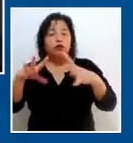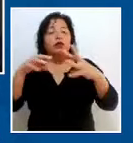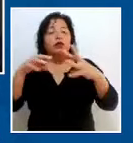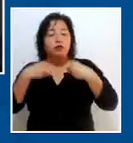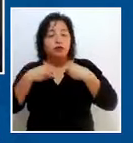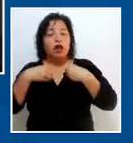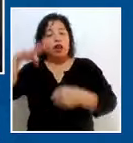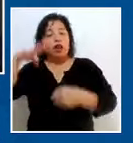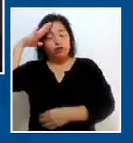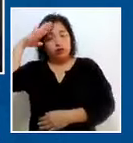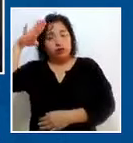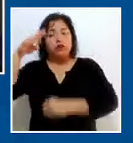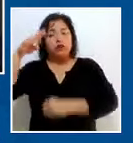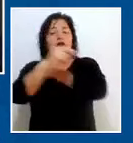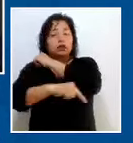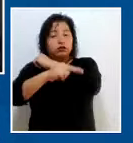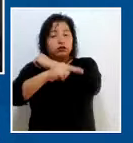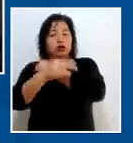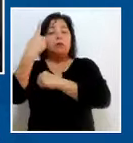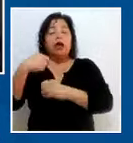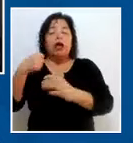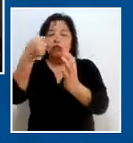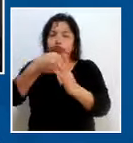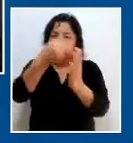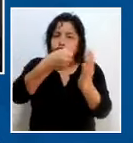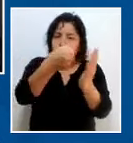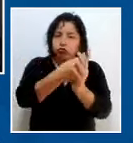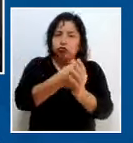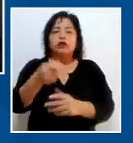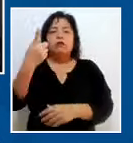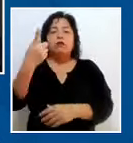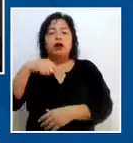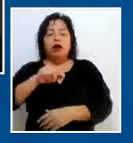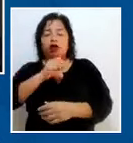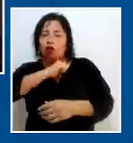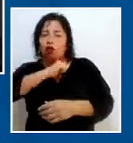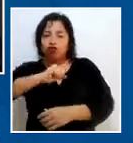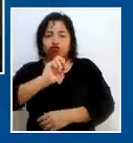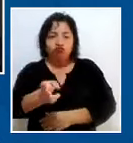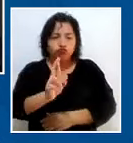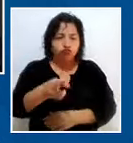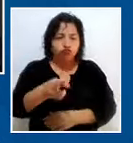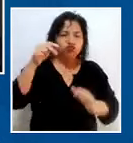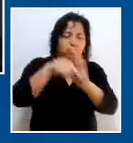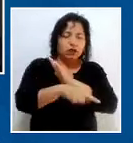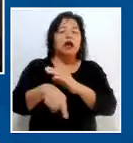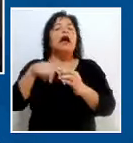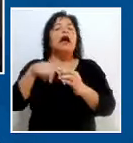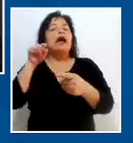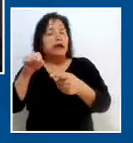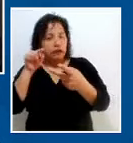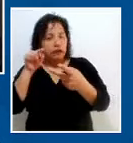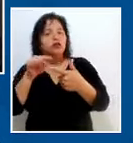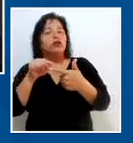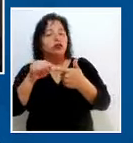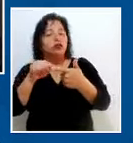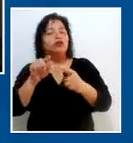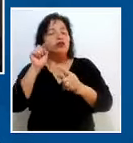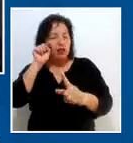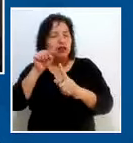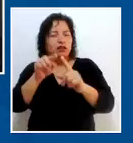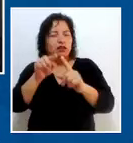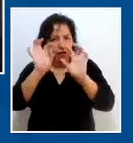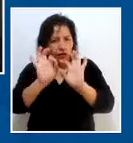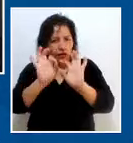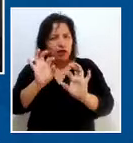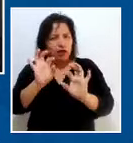Policía Nacional para la lucha contra la criminalidad, ¿no? Es un ámbito también muy específico